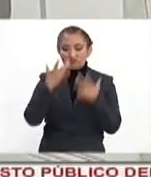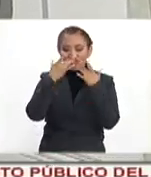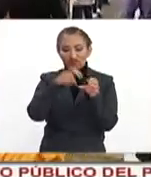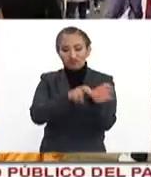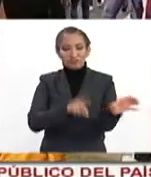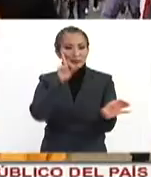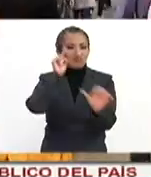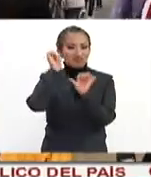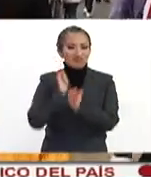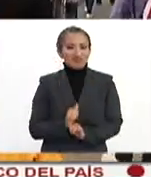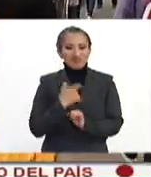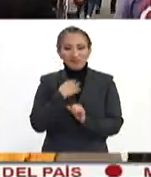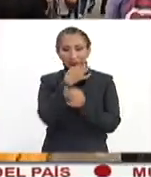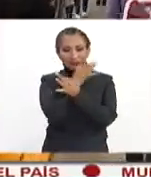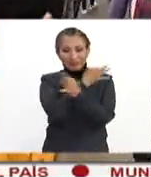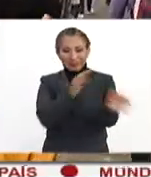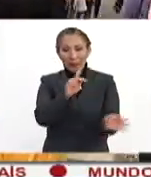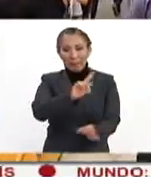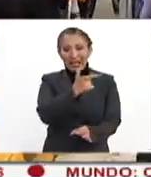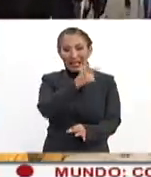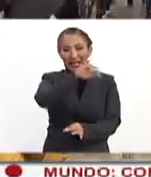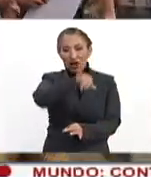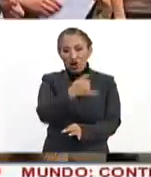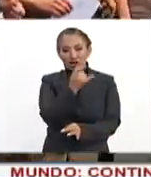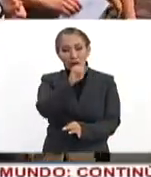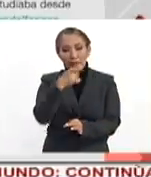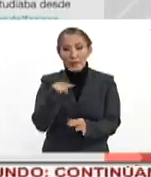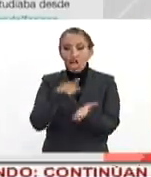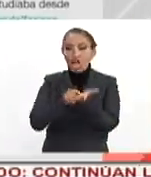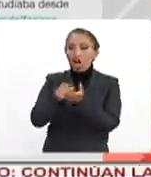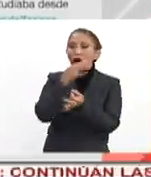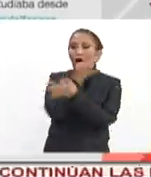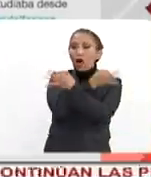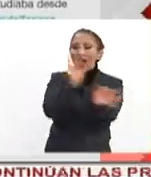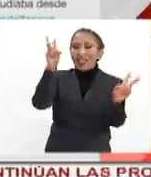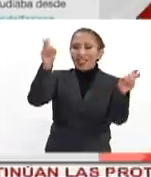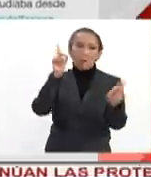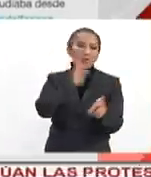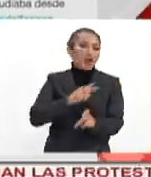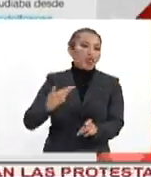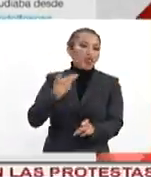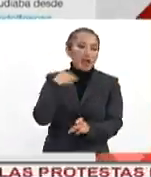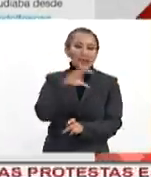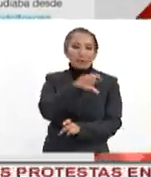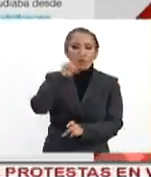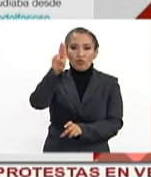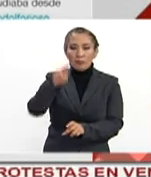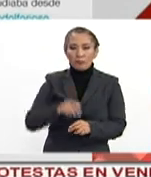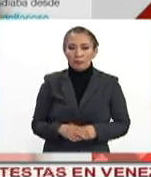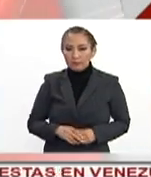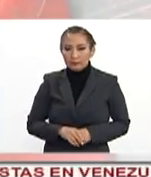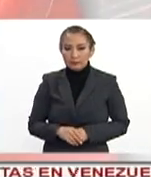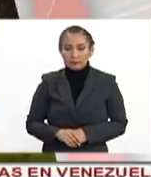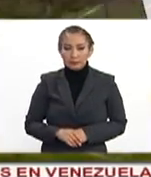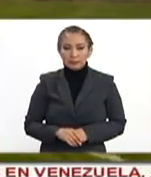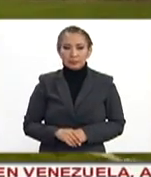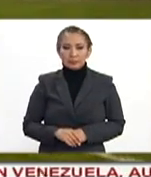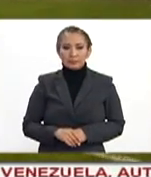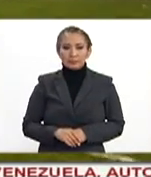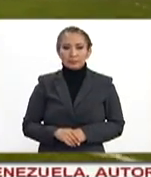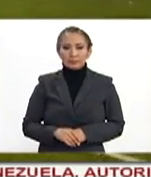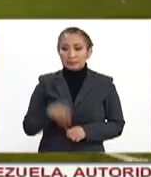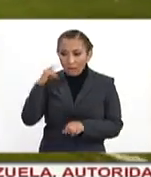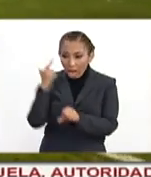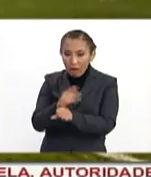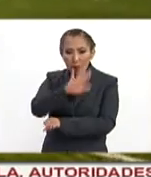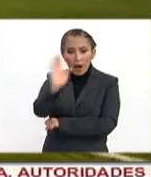Renuncia la vocera de la Procuraduría Capitalina por la polémica de los tweets en el caso de la joven hallada muerta en CEU.